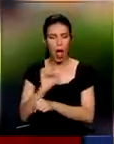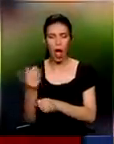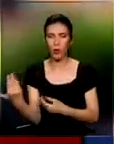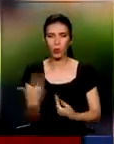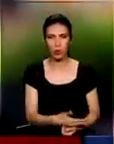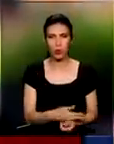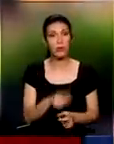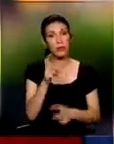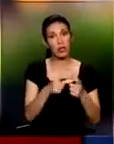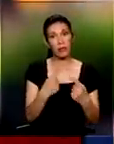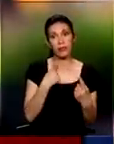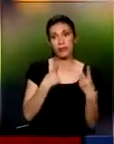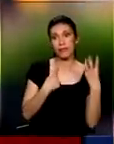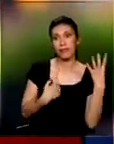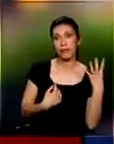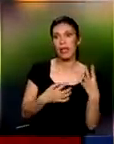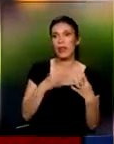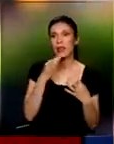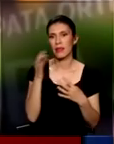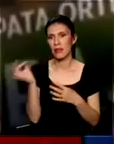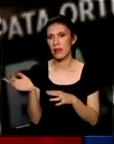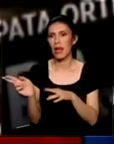afectados recibió los siguientes audios.